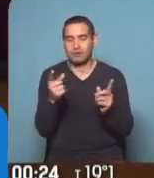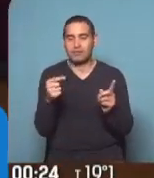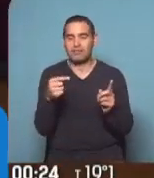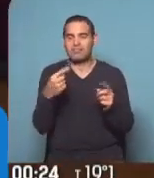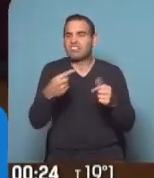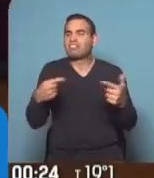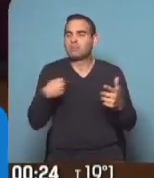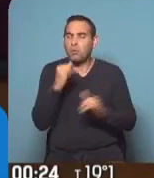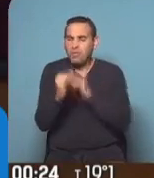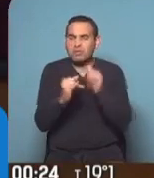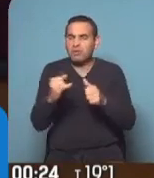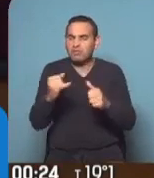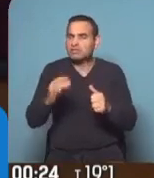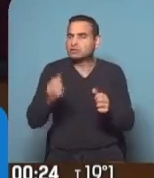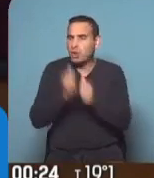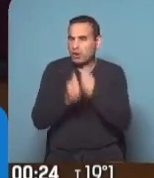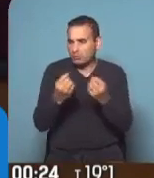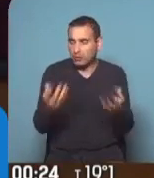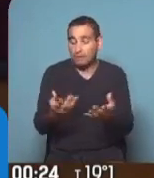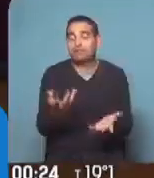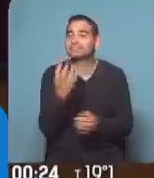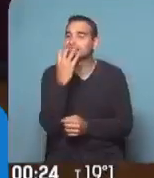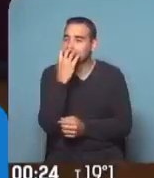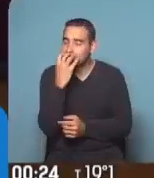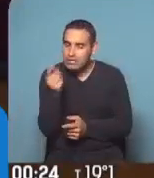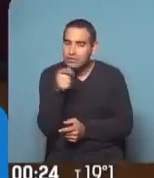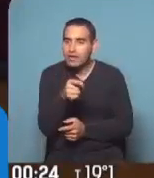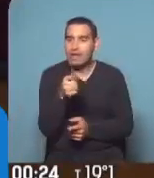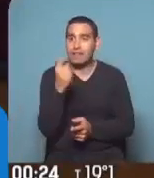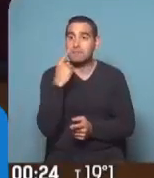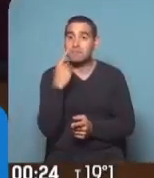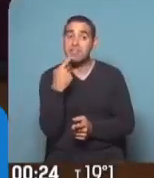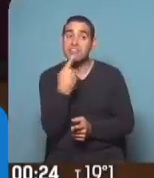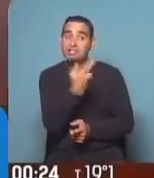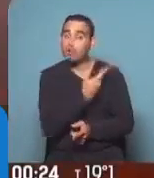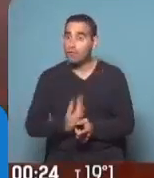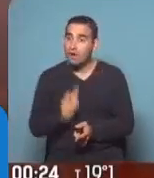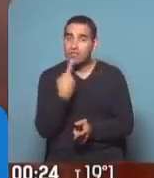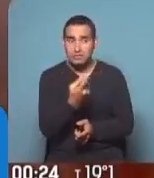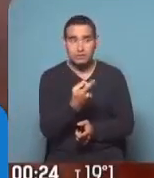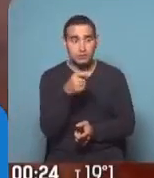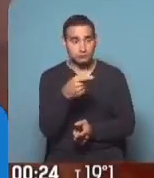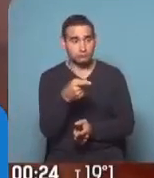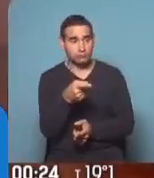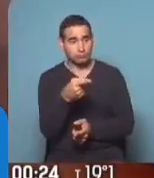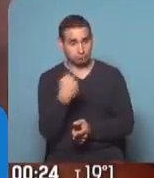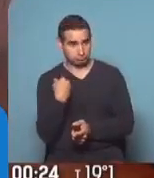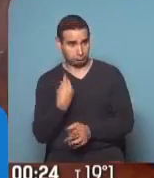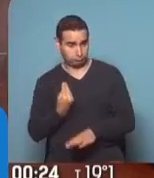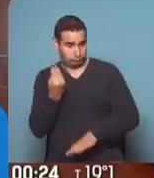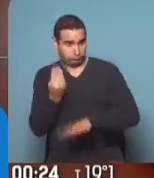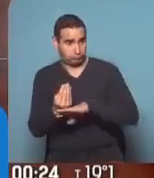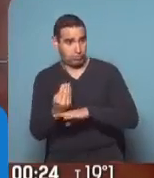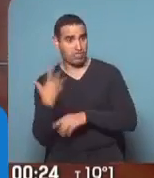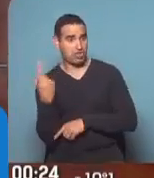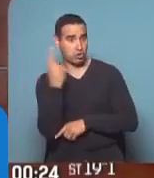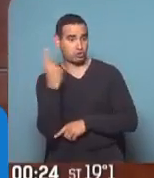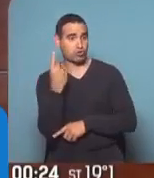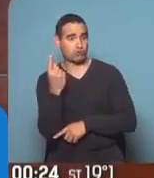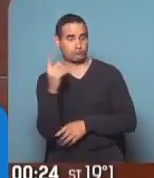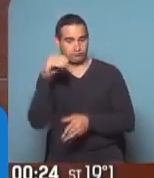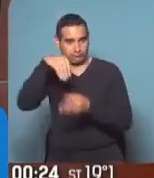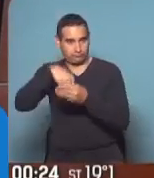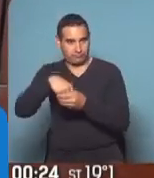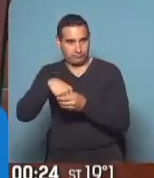viene porque Sarmiento también le pide al gobernador que lo ponga como director de esa quinta agronómica a